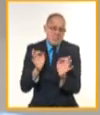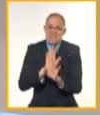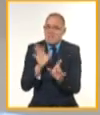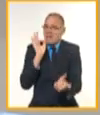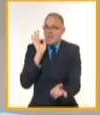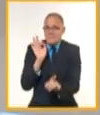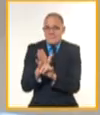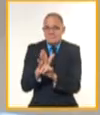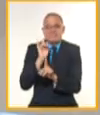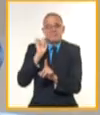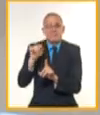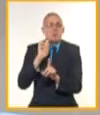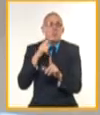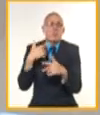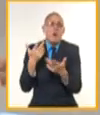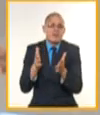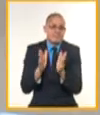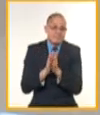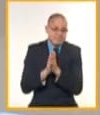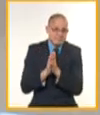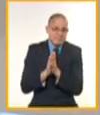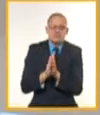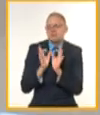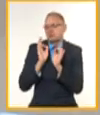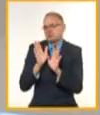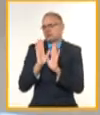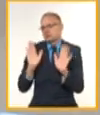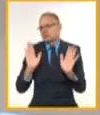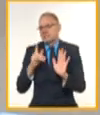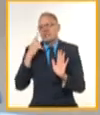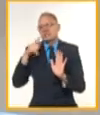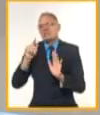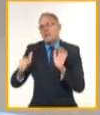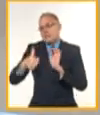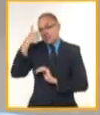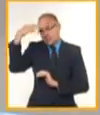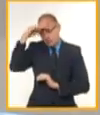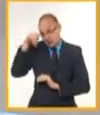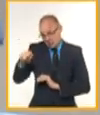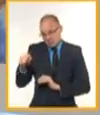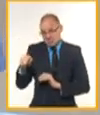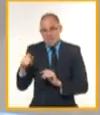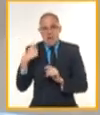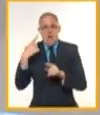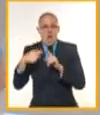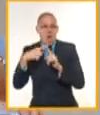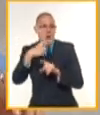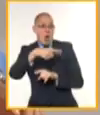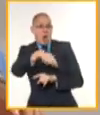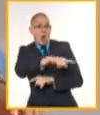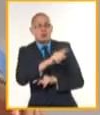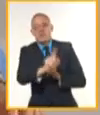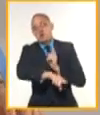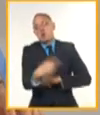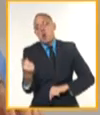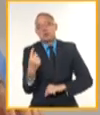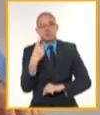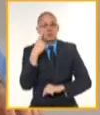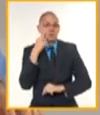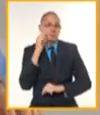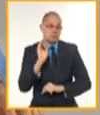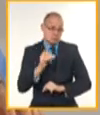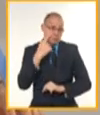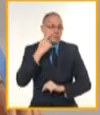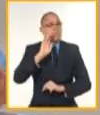segunda parte que se llama el establishment contraataca, haciendo alusión a la guerra de las galaxias, el imperio